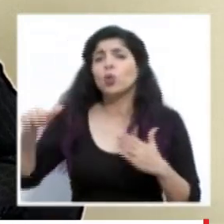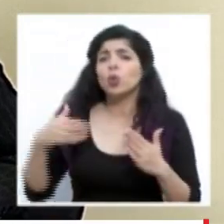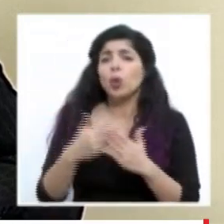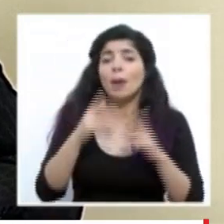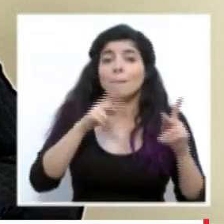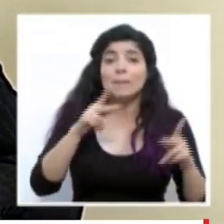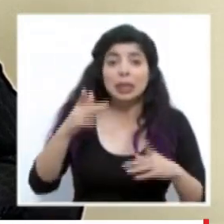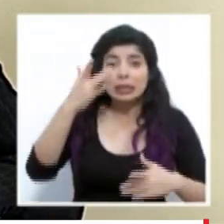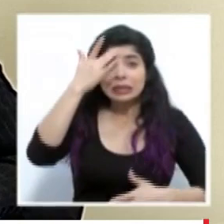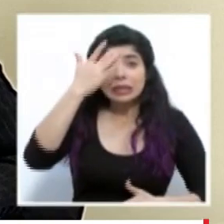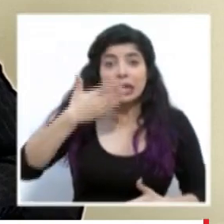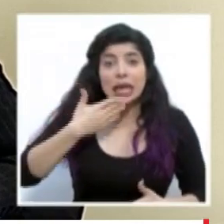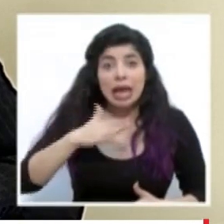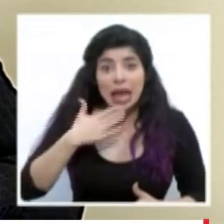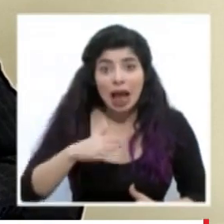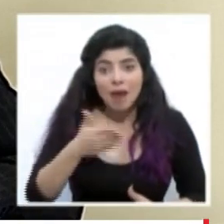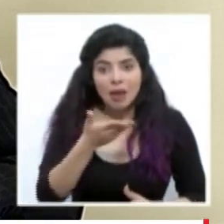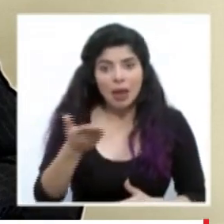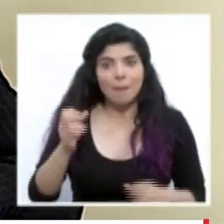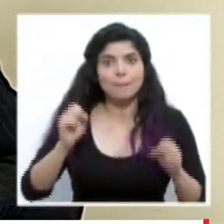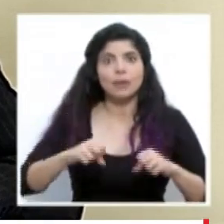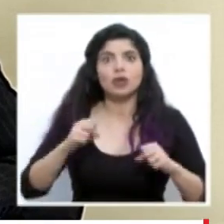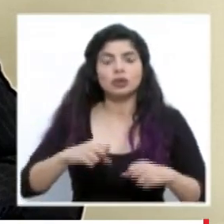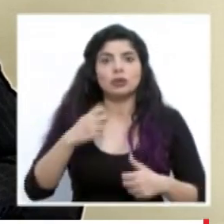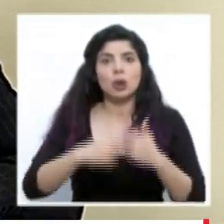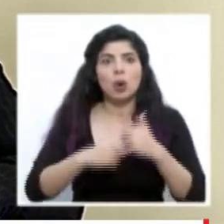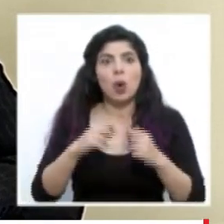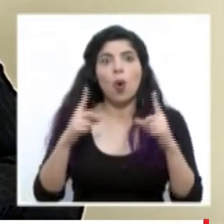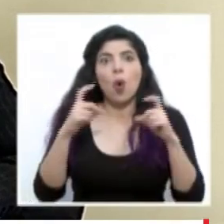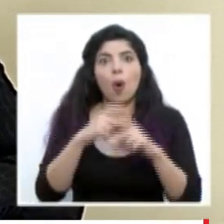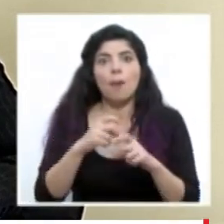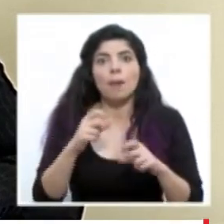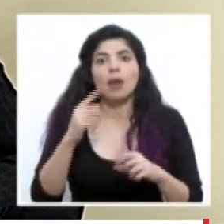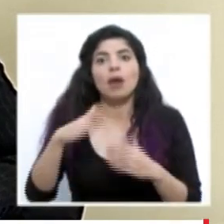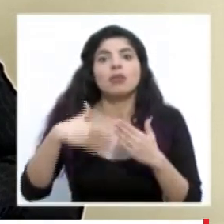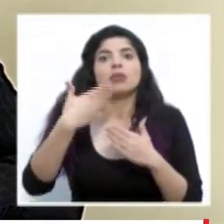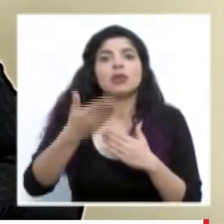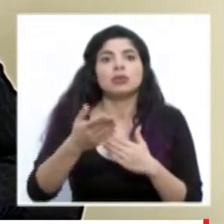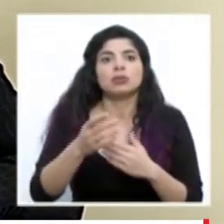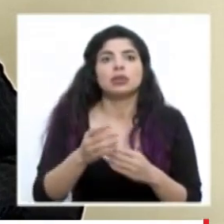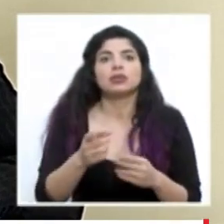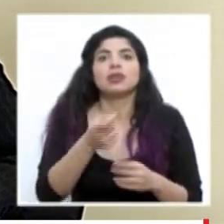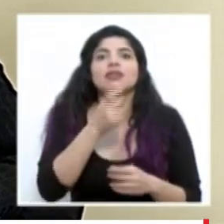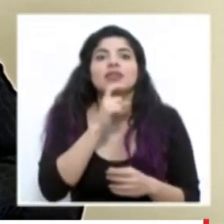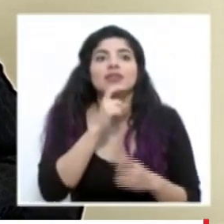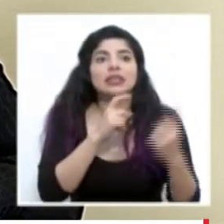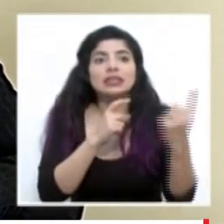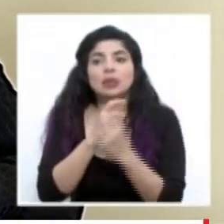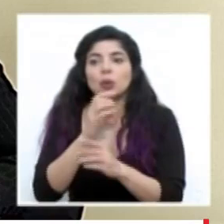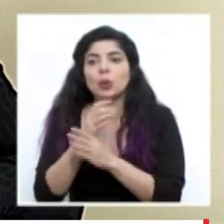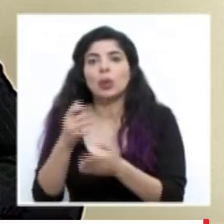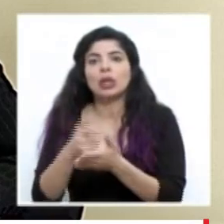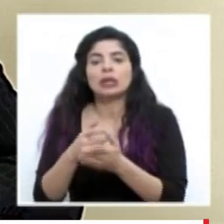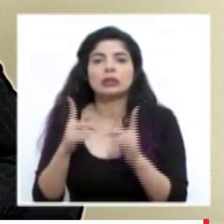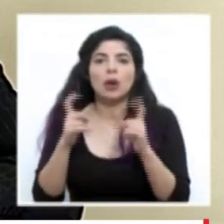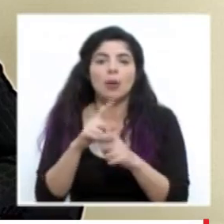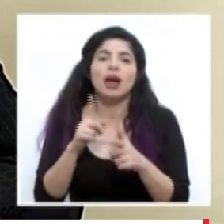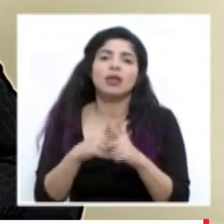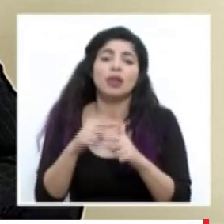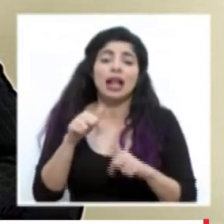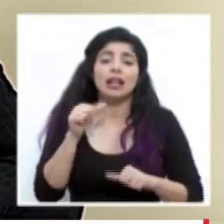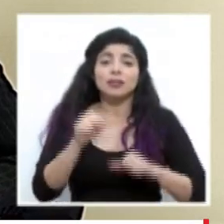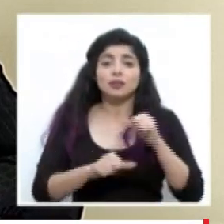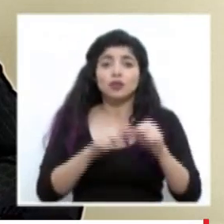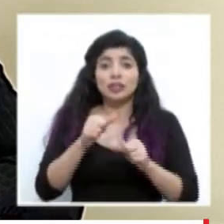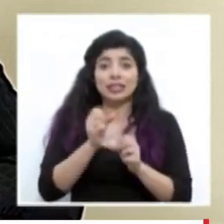graves que van a tener una dificultad o una imposibilidad más bien para ingresar a los servicios de cuidados intensivos. Entonces, en realidad el esfuerzo